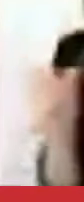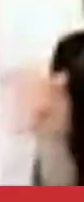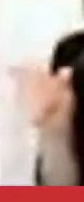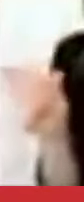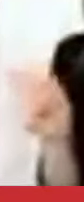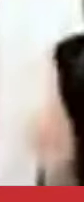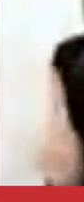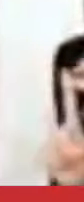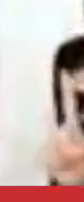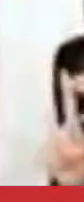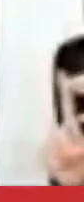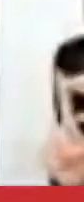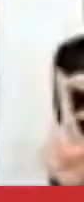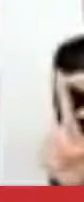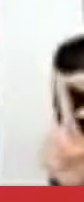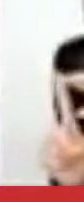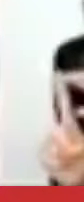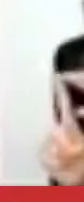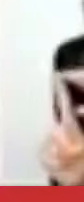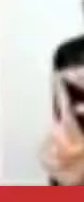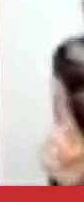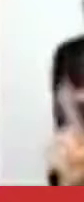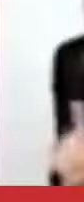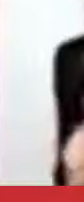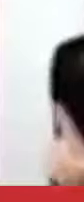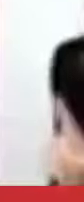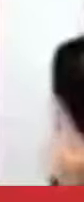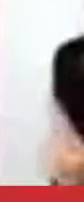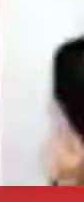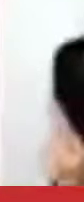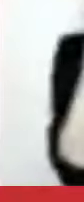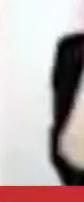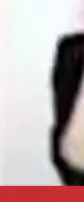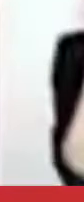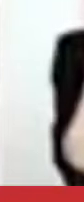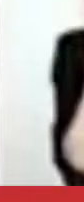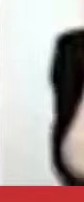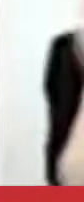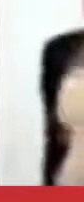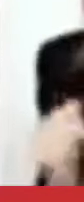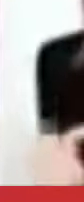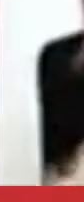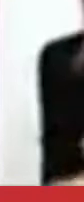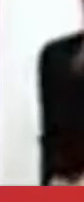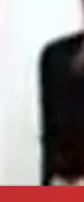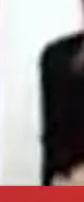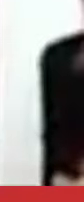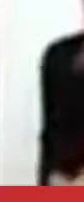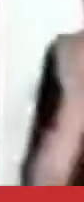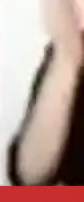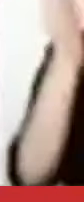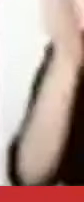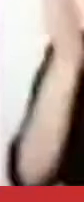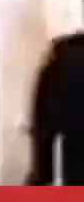violentadas se ven violentados por terceros Entonces yo digo esto Esta ley va a recuperar